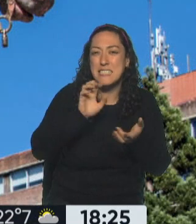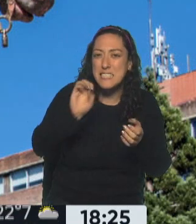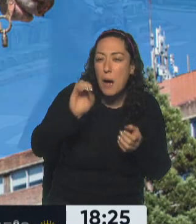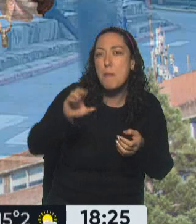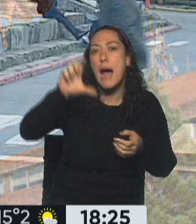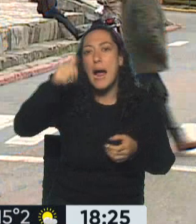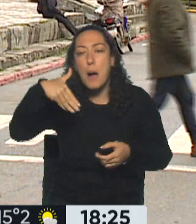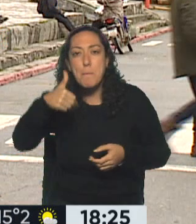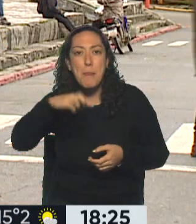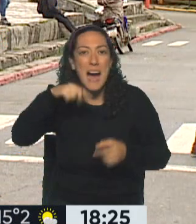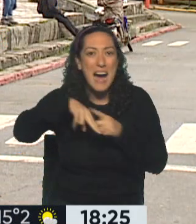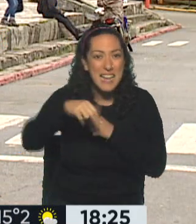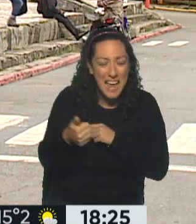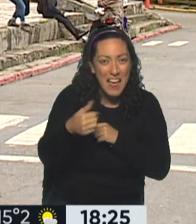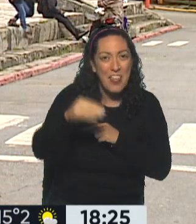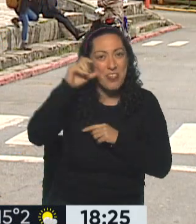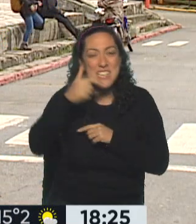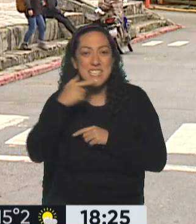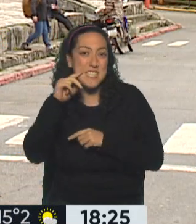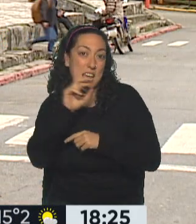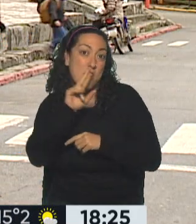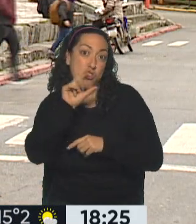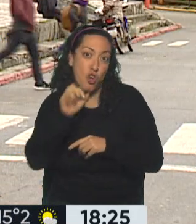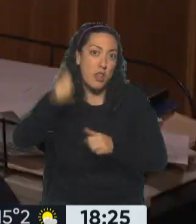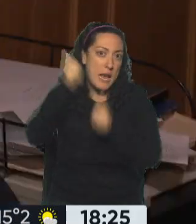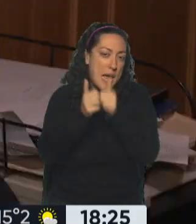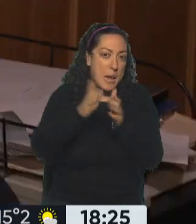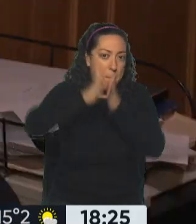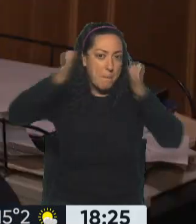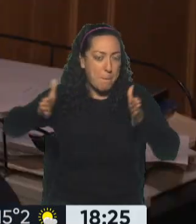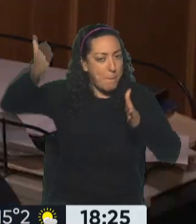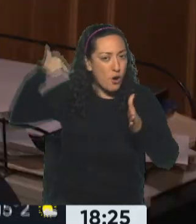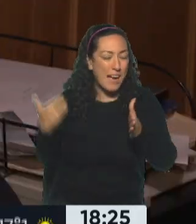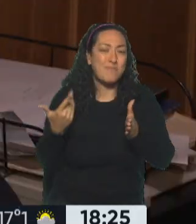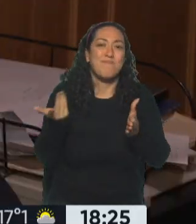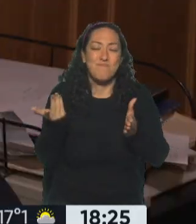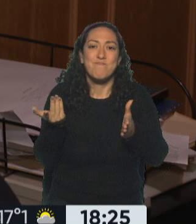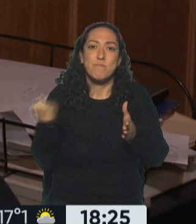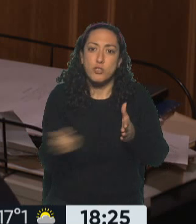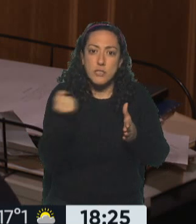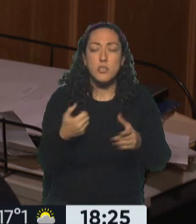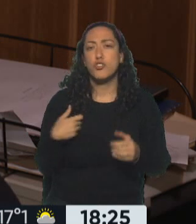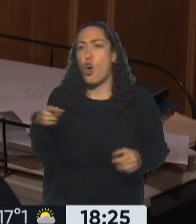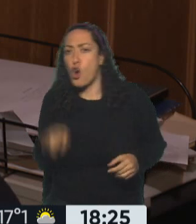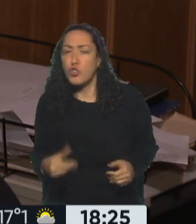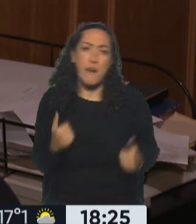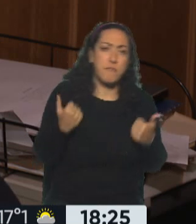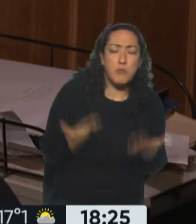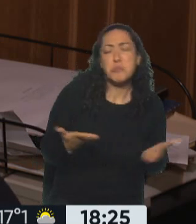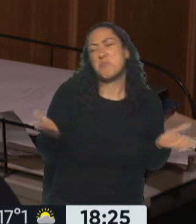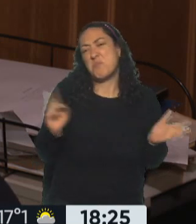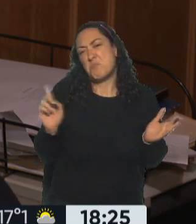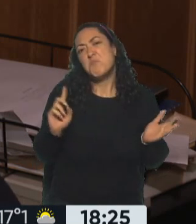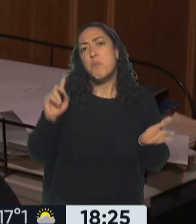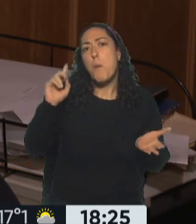los avances a nivel educativo y cultural relevantes para la época. No es que estoy especialmente en contra ni a favor, son decisiones